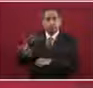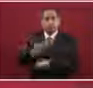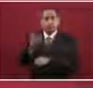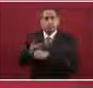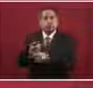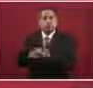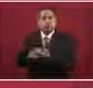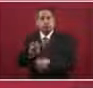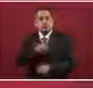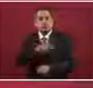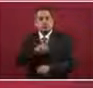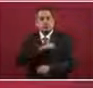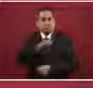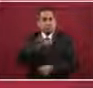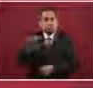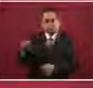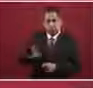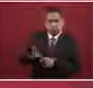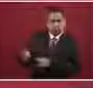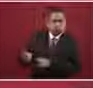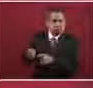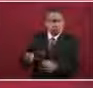Salud.